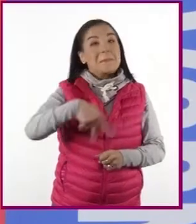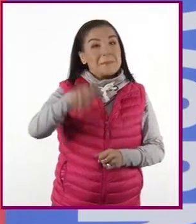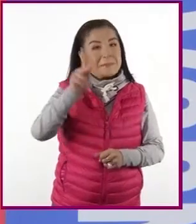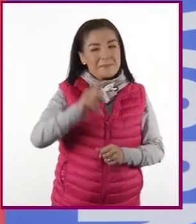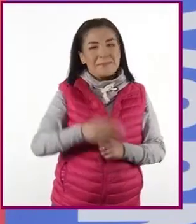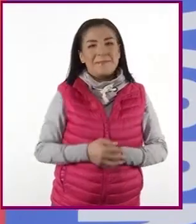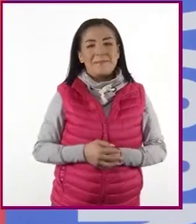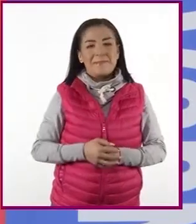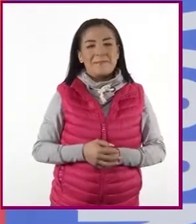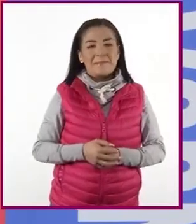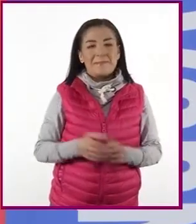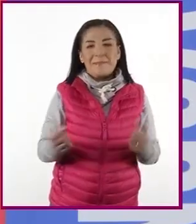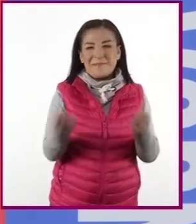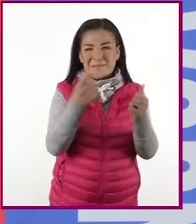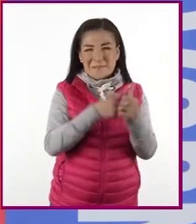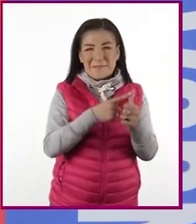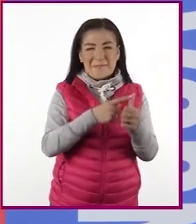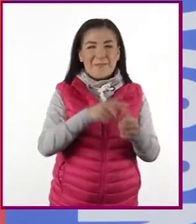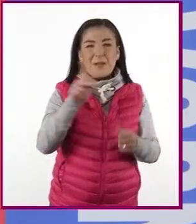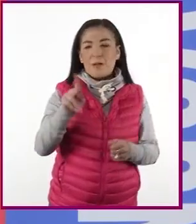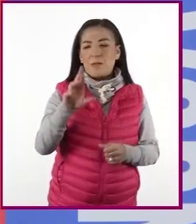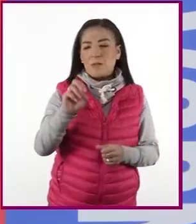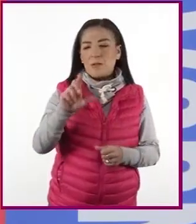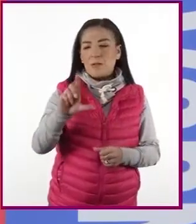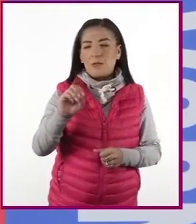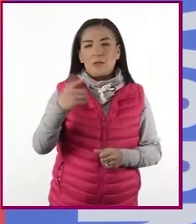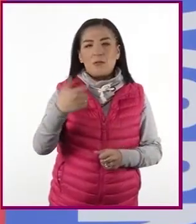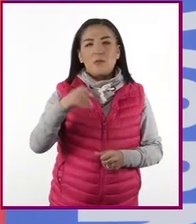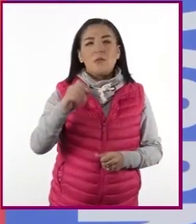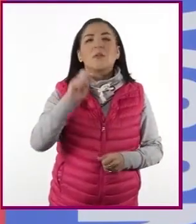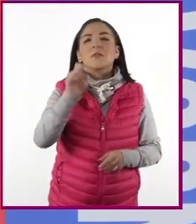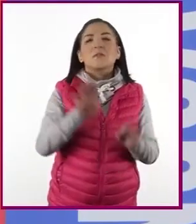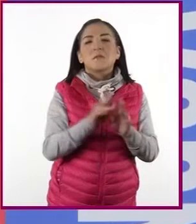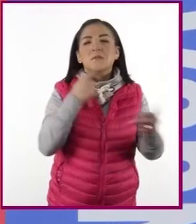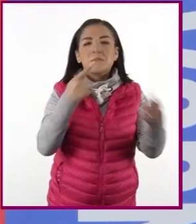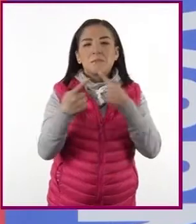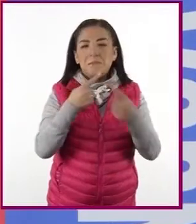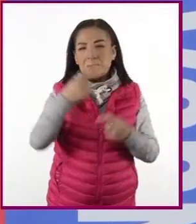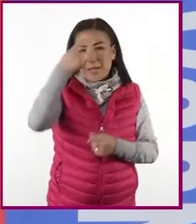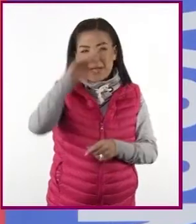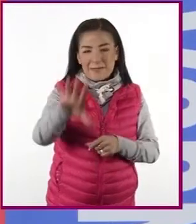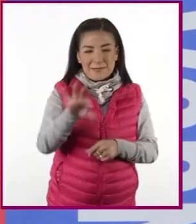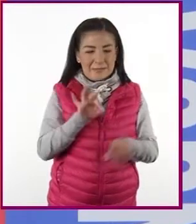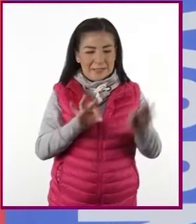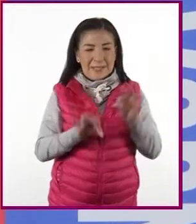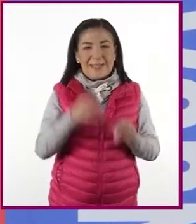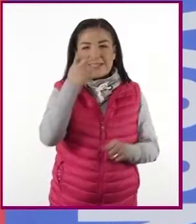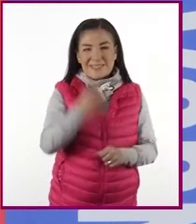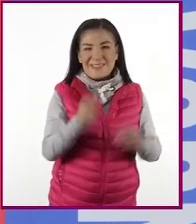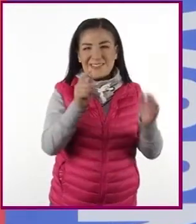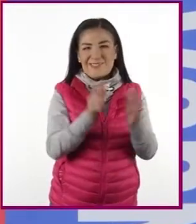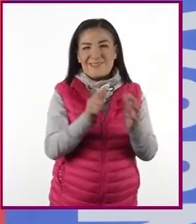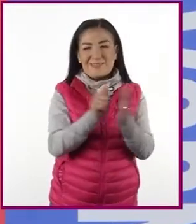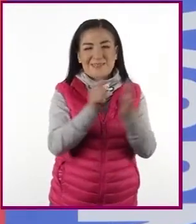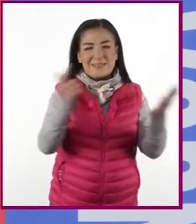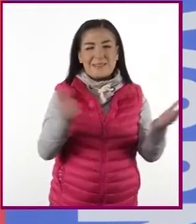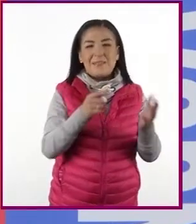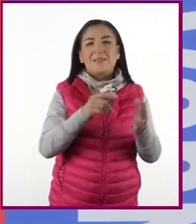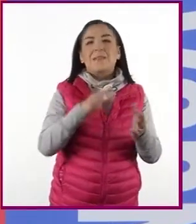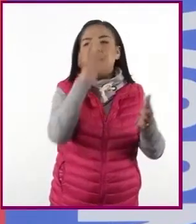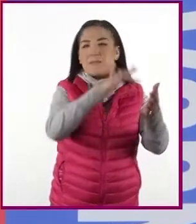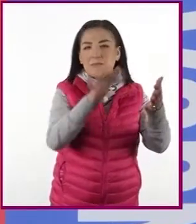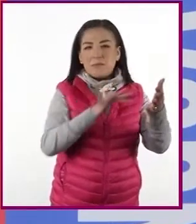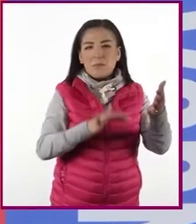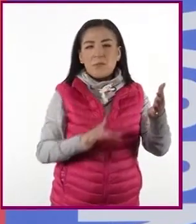prólogo establece que el criterio para la selección de los textos consideró